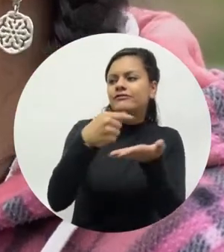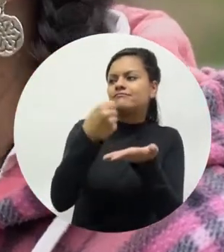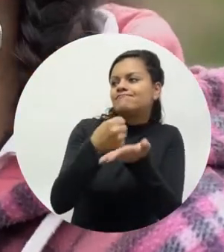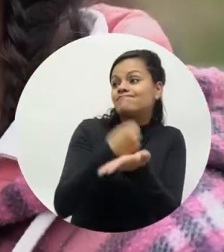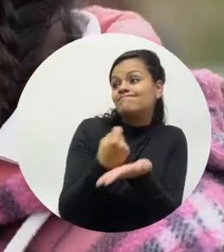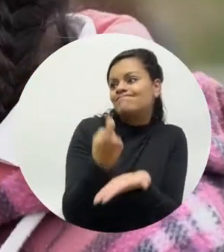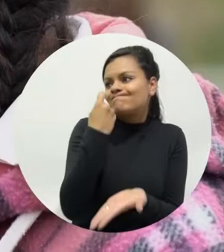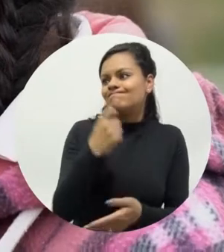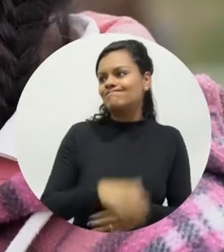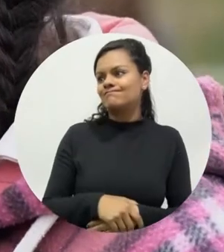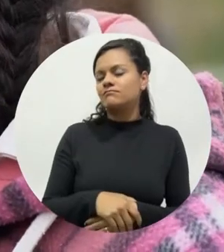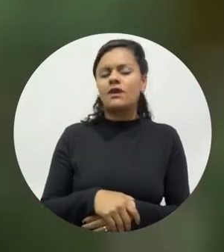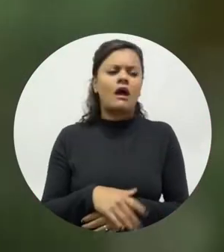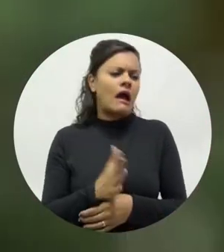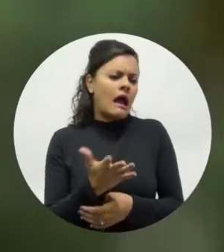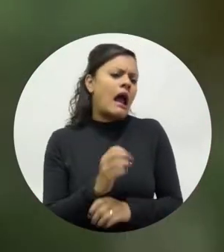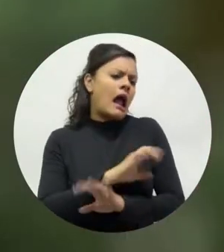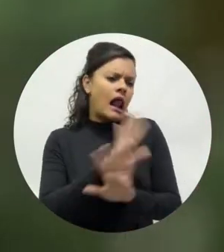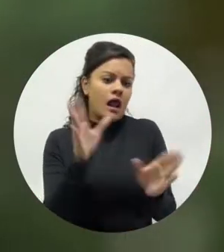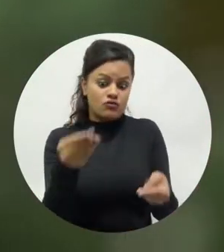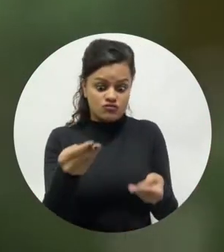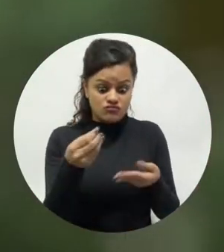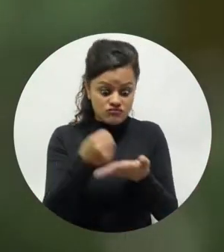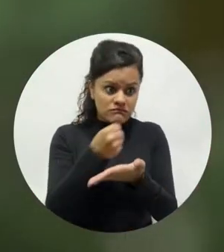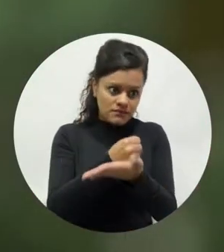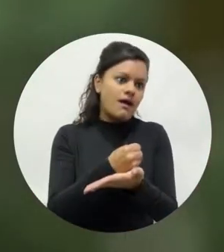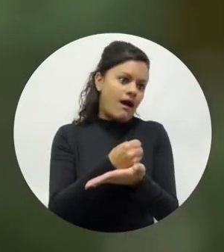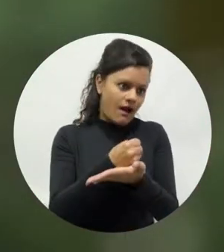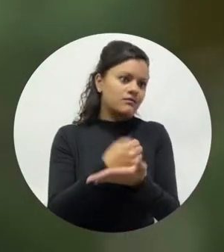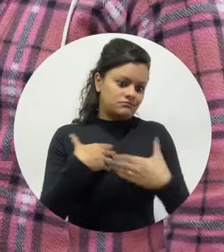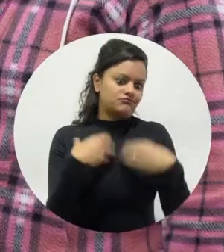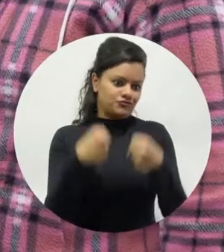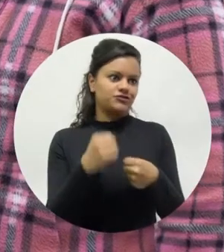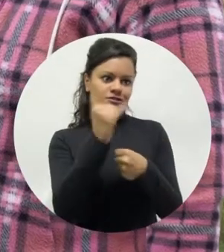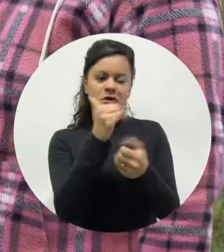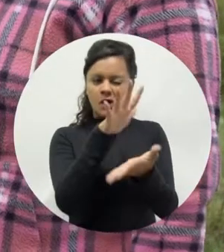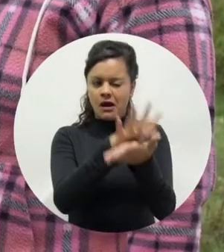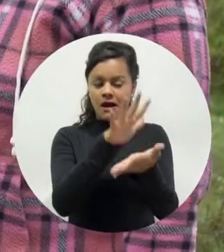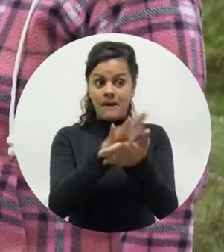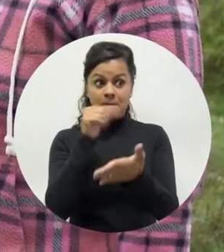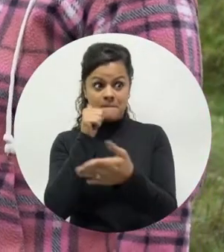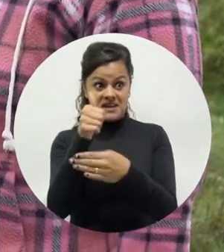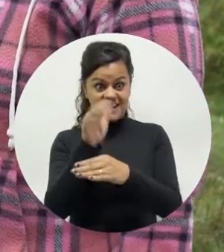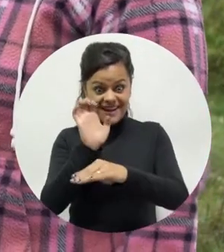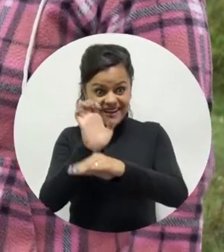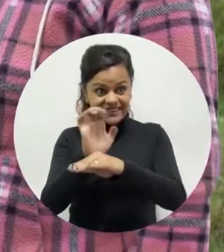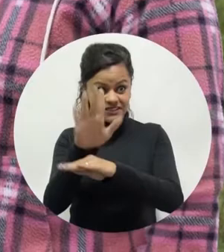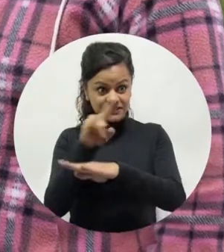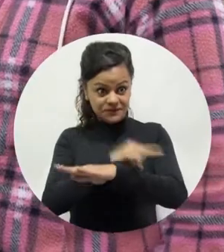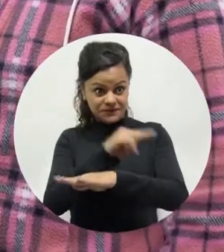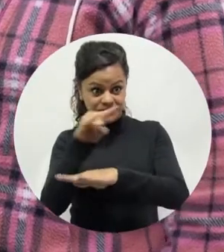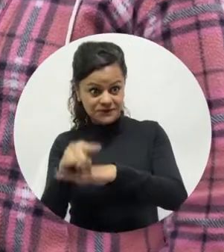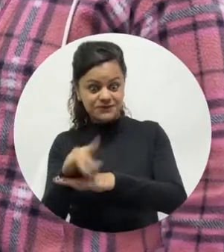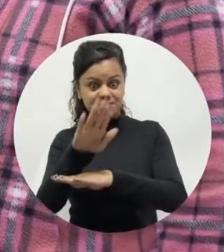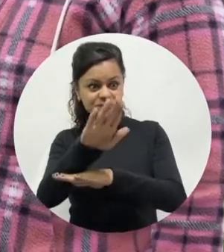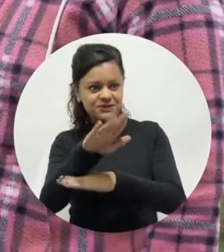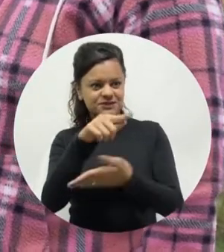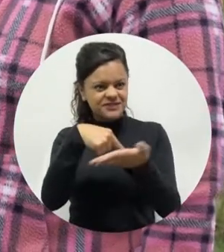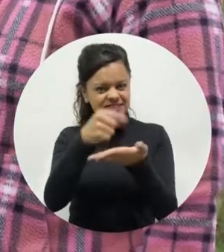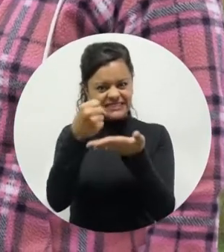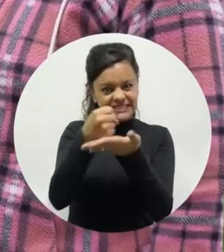es que usted es propietaria solamente cuando registran los bienes pero está de buenas porque mañana llega al pueblo la unidad móvil de la